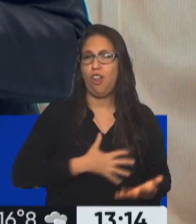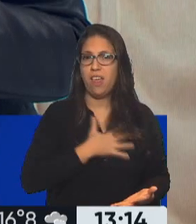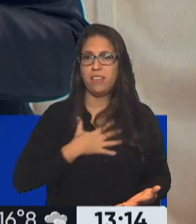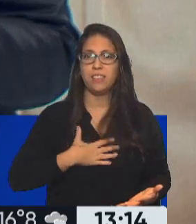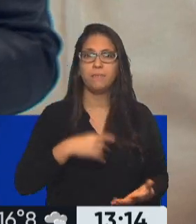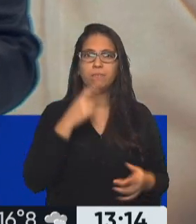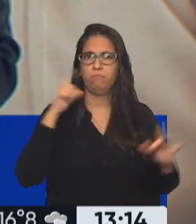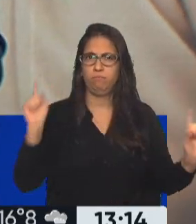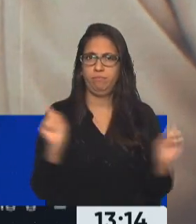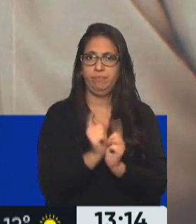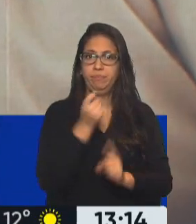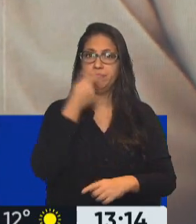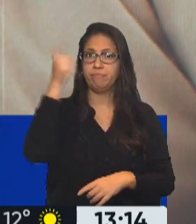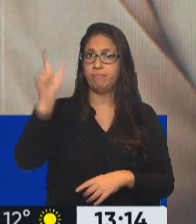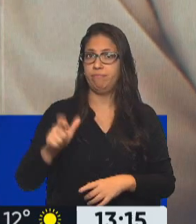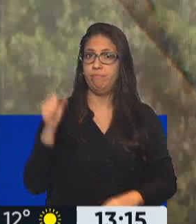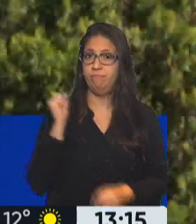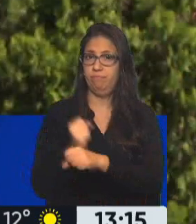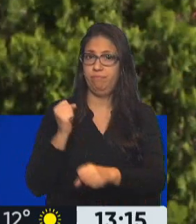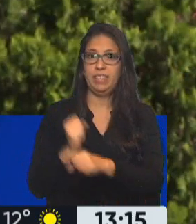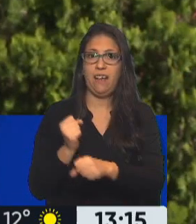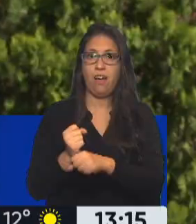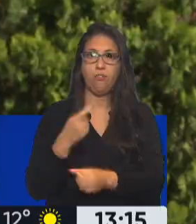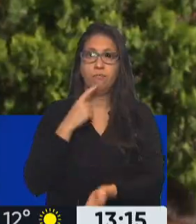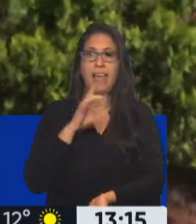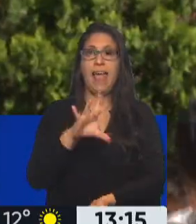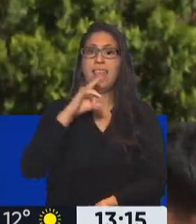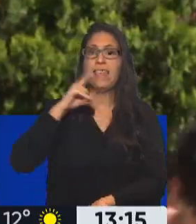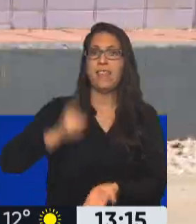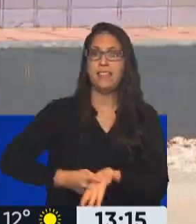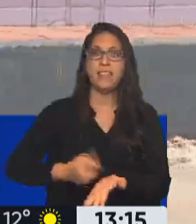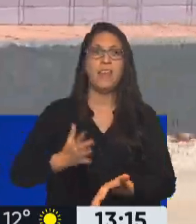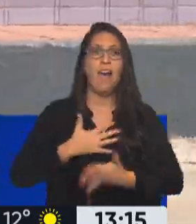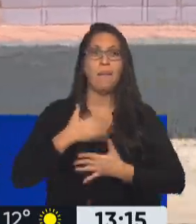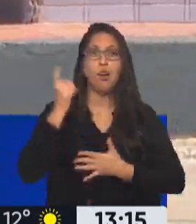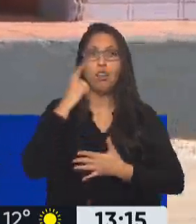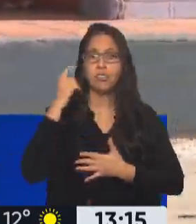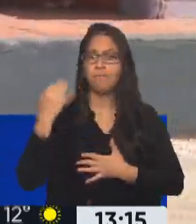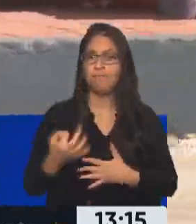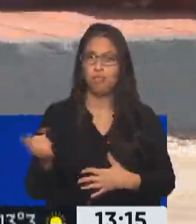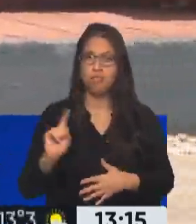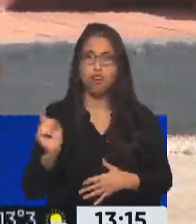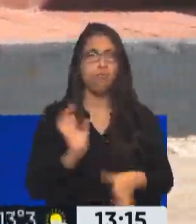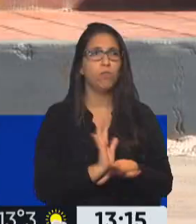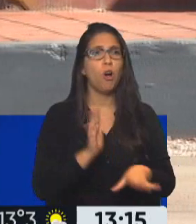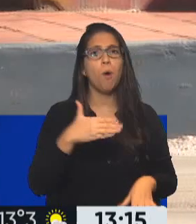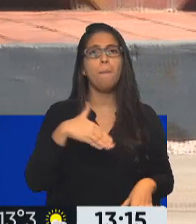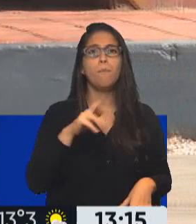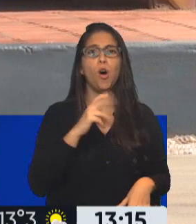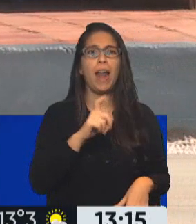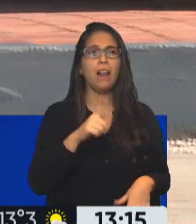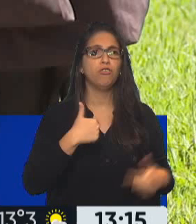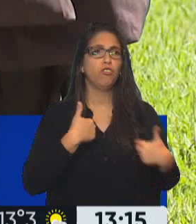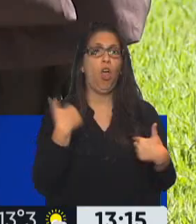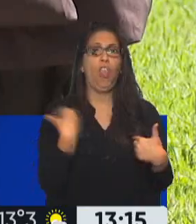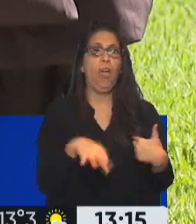lo sintetizo, cuando alguien cumple una tarea que no elige desde una cuestión racional, sino desde una cuestión moral. ¿Cómo yo no voy a